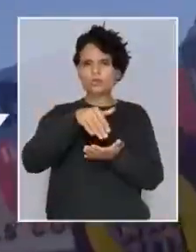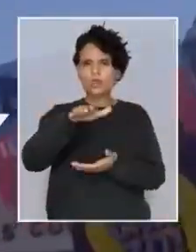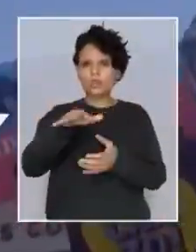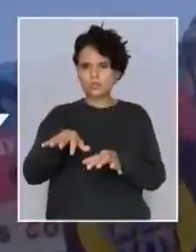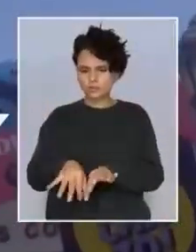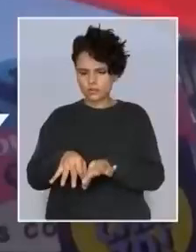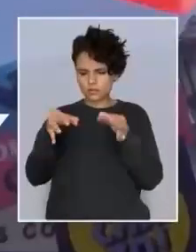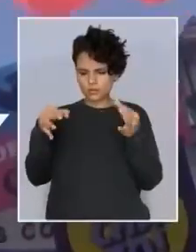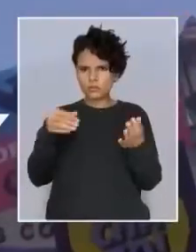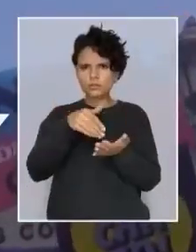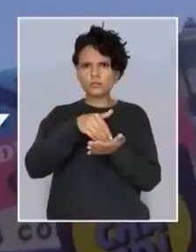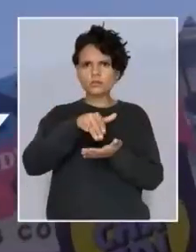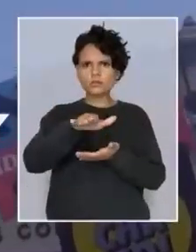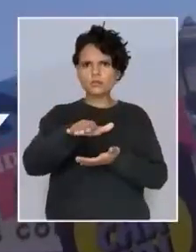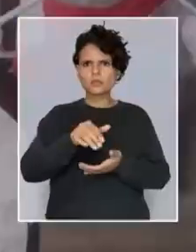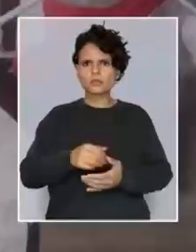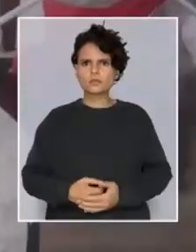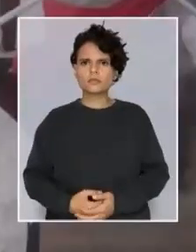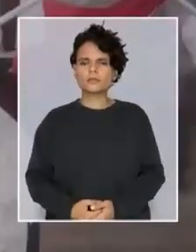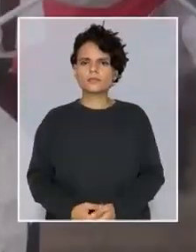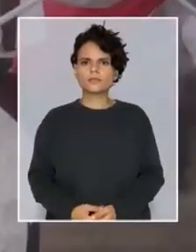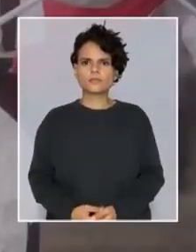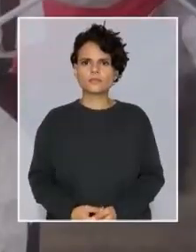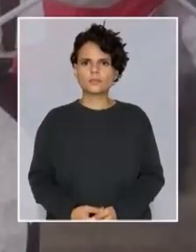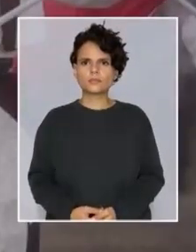Una y otra vez. Rechazo.